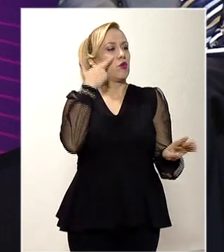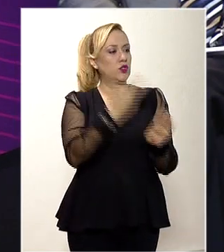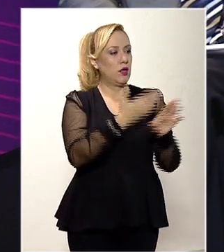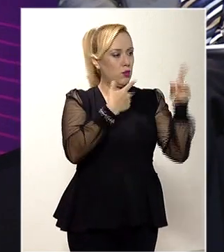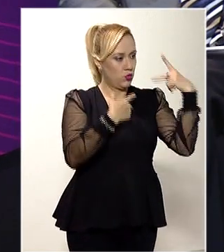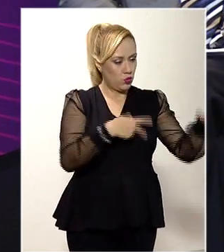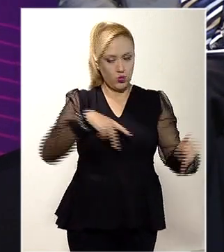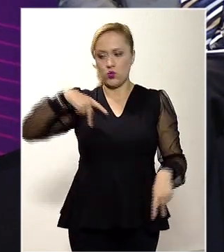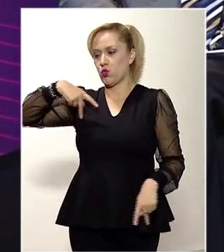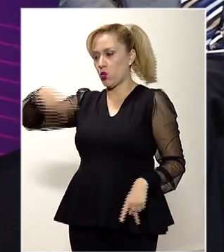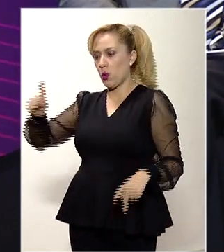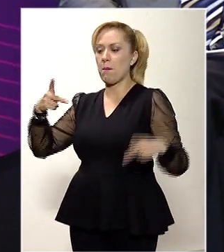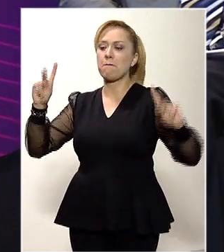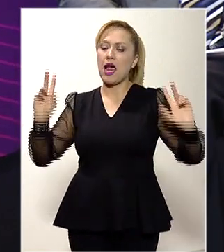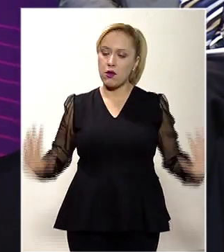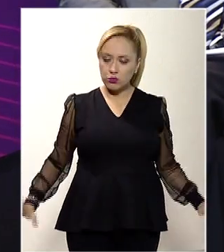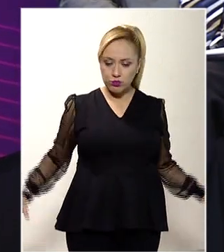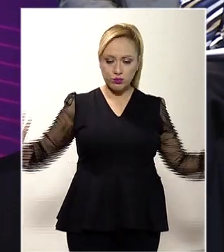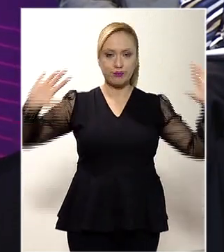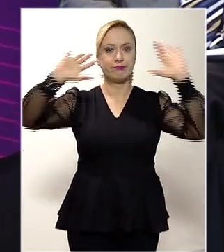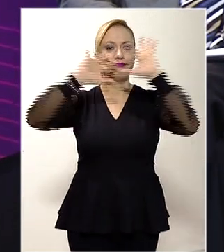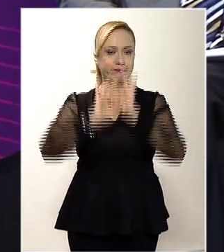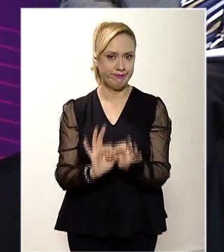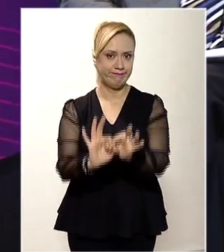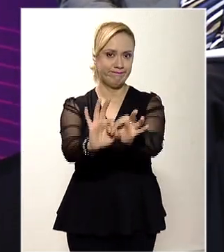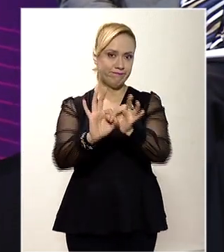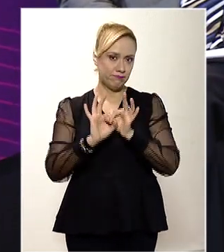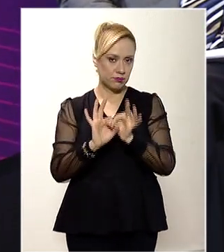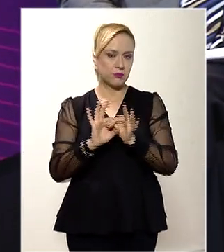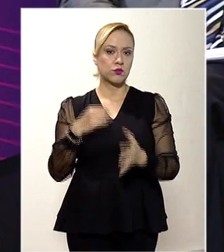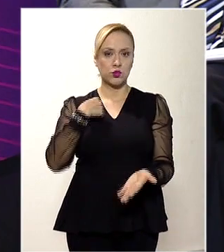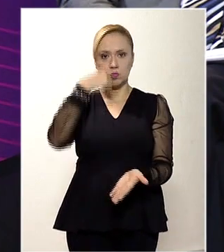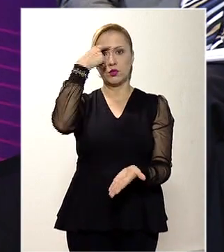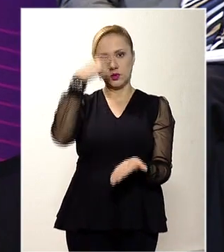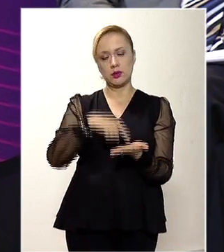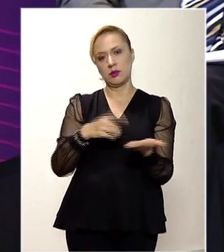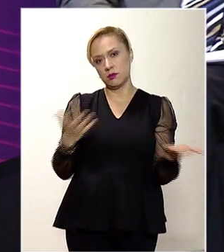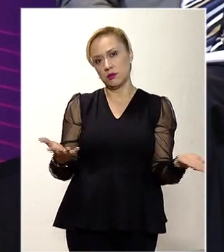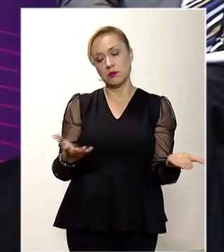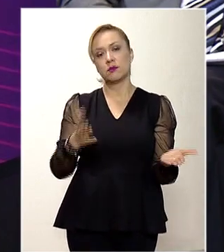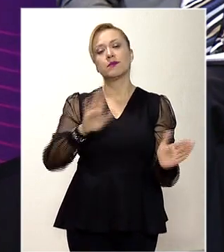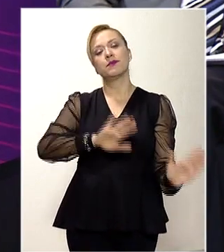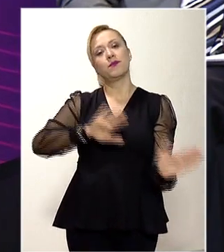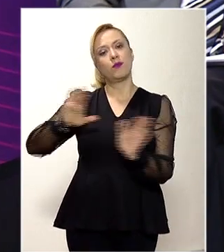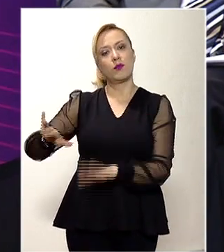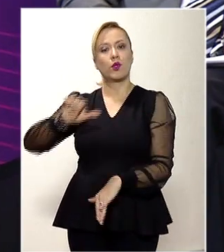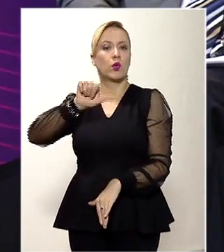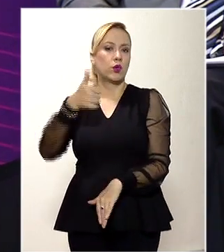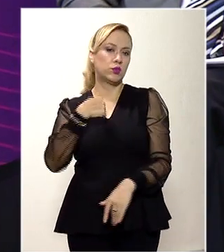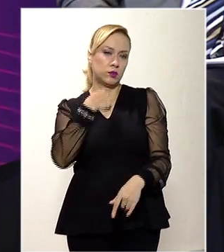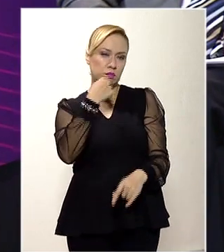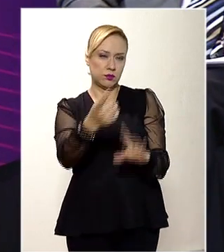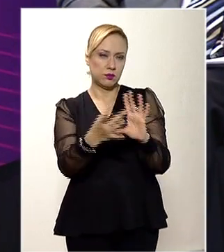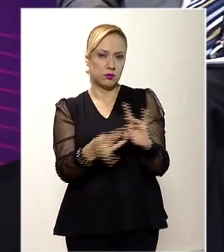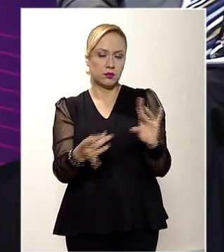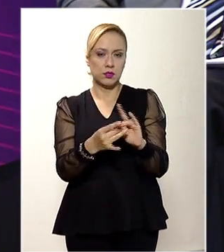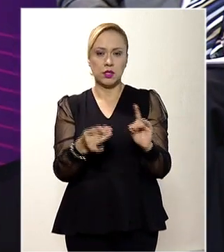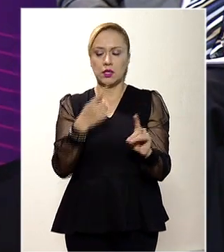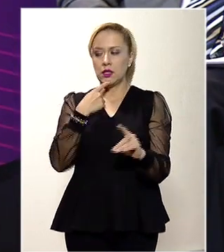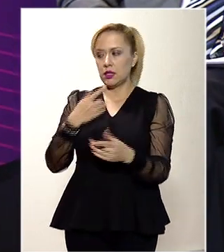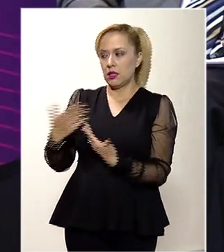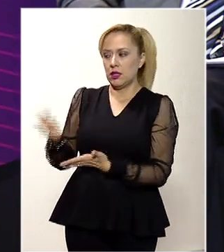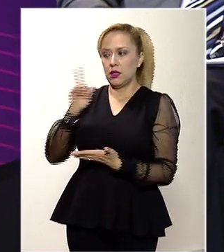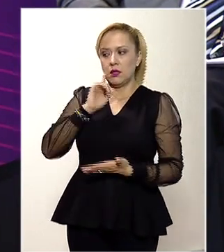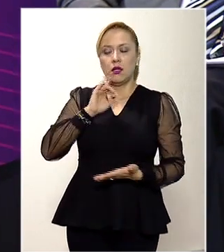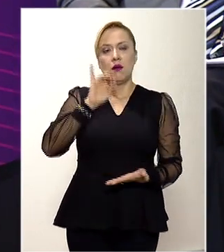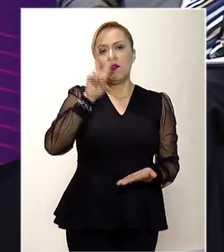estas dinámicas en las que interactuamos con otras instituciones. Y yo creo que la otra cosa que también mencionaría, y es justo lo que decía Volga, la